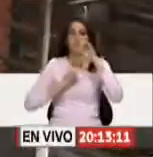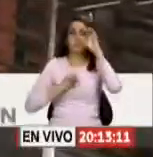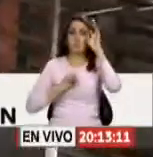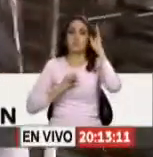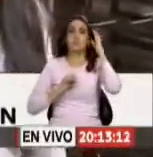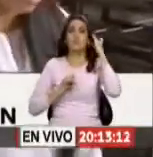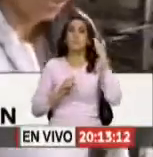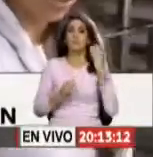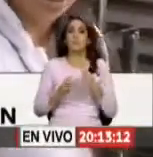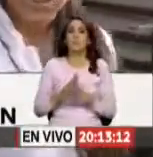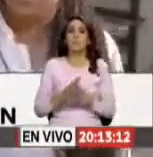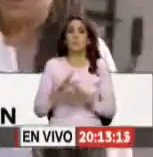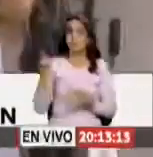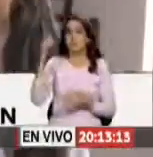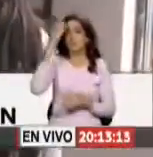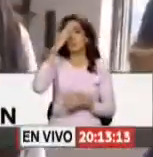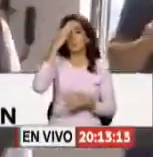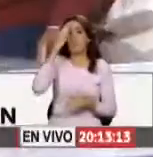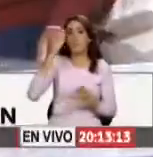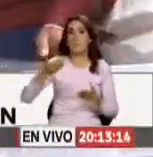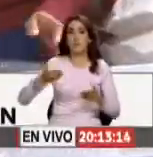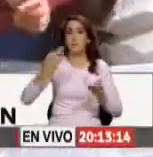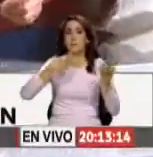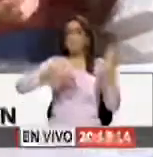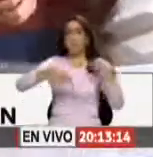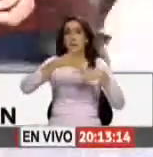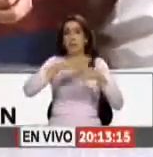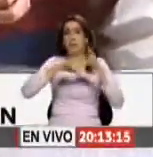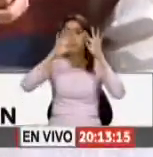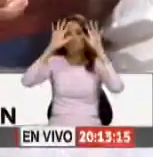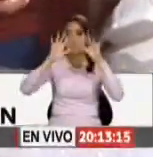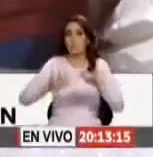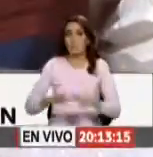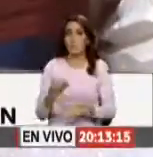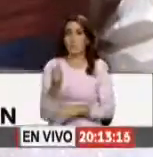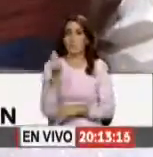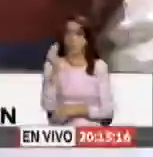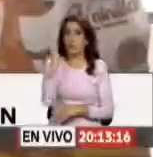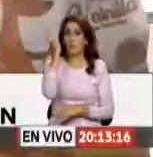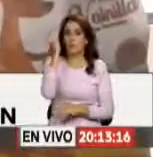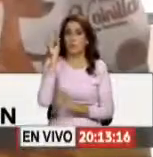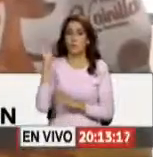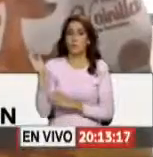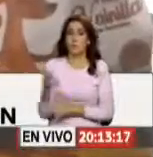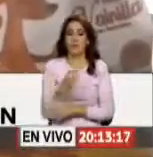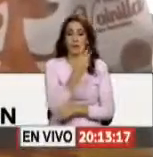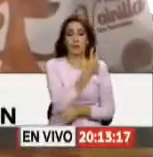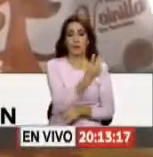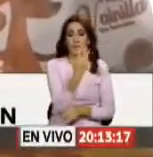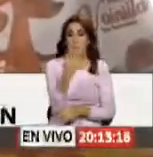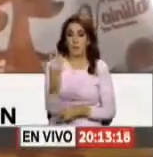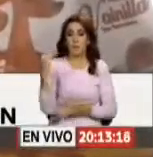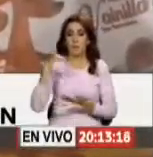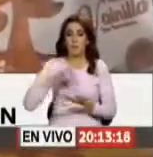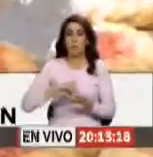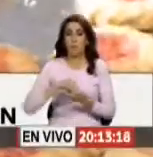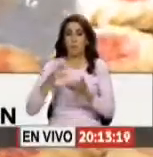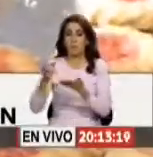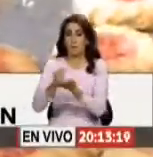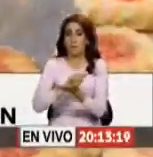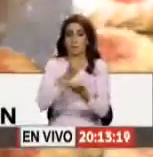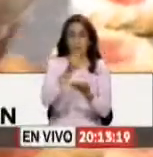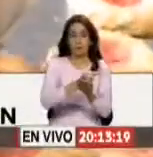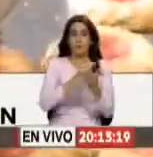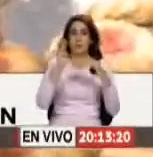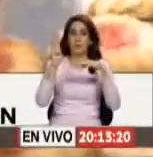enteraron del programa Impulso Joven generado desde la Secretaría Técnica de Juventudes. Ingresaron a la página web y consiguieron un crédito en Ban